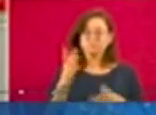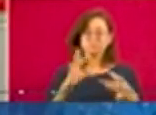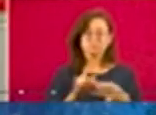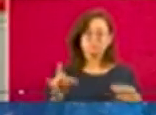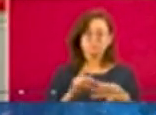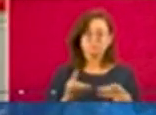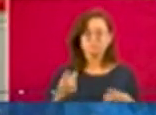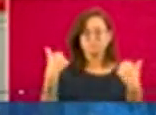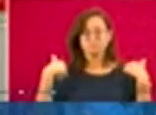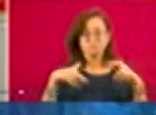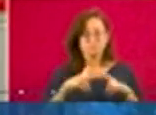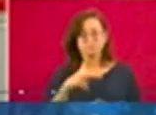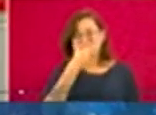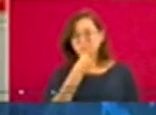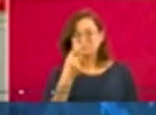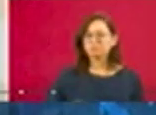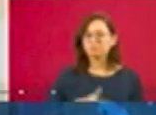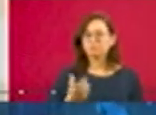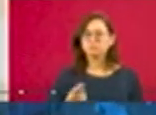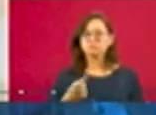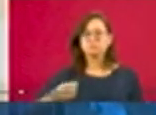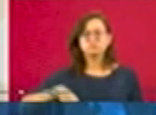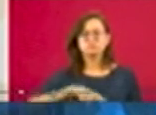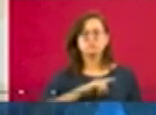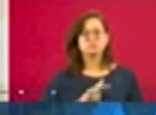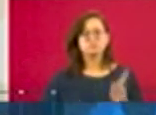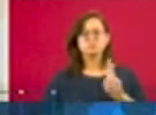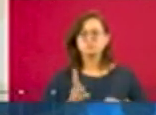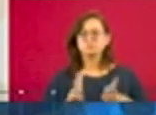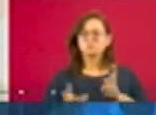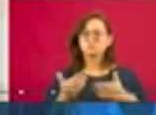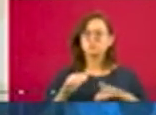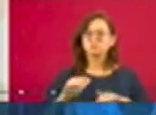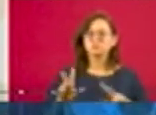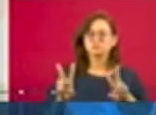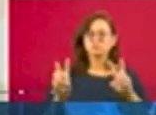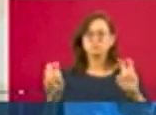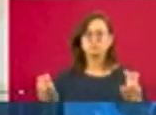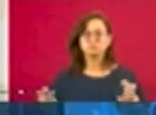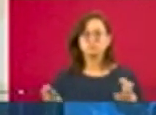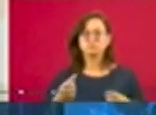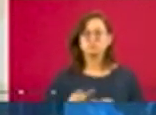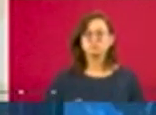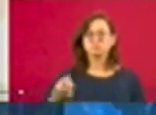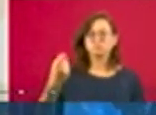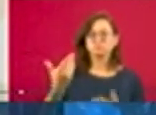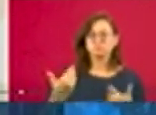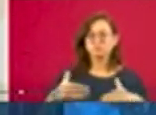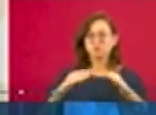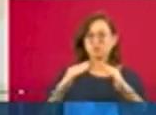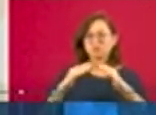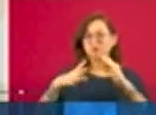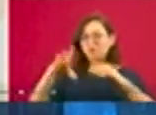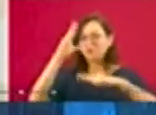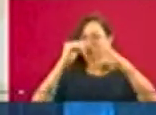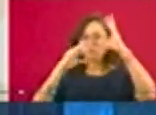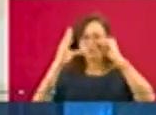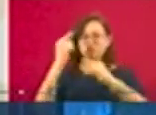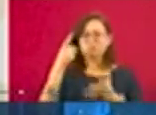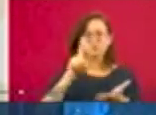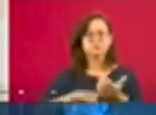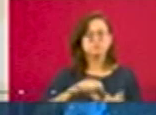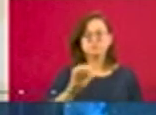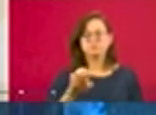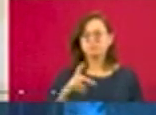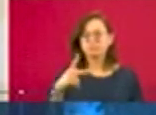registra? Bueno, en realidad, digamos que en su mayoría hubo normalidad.